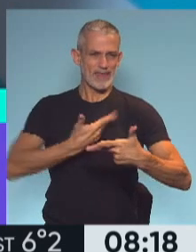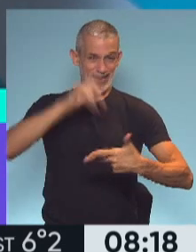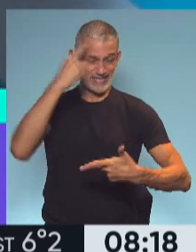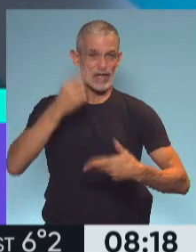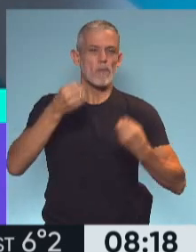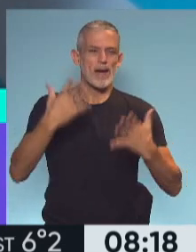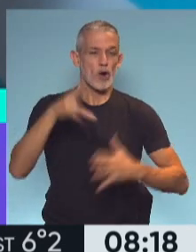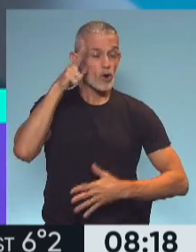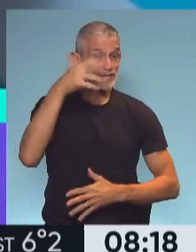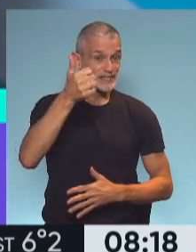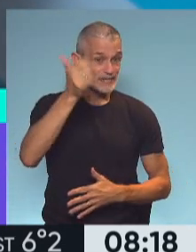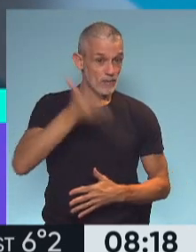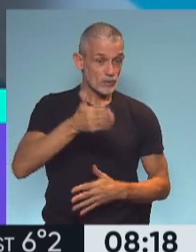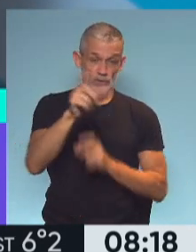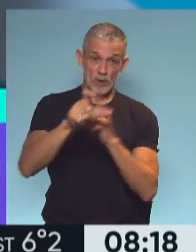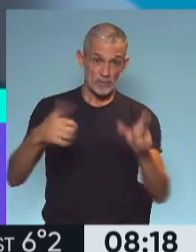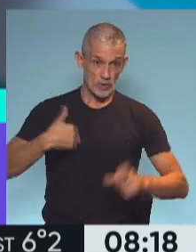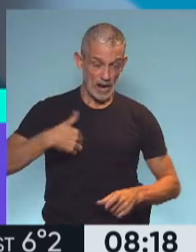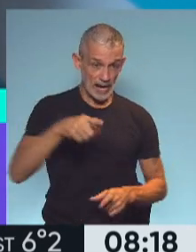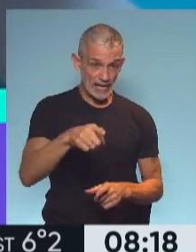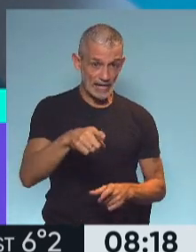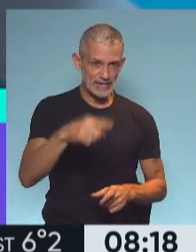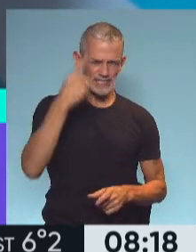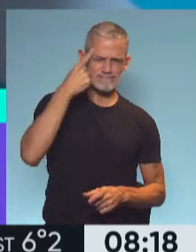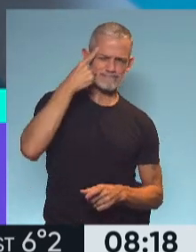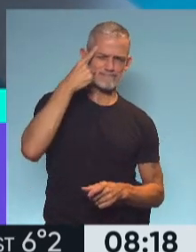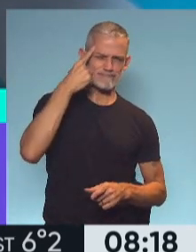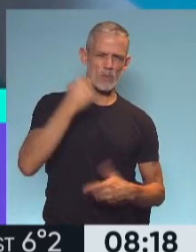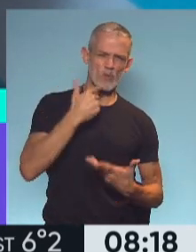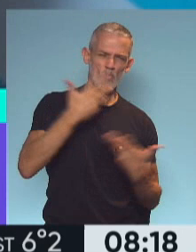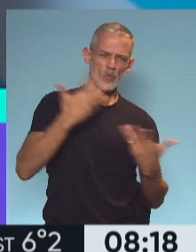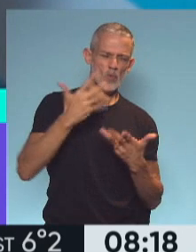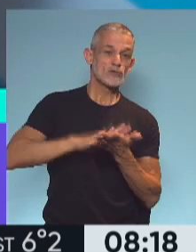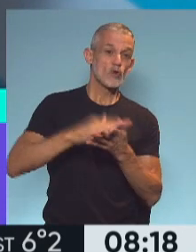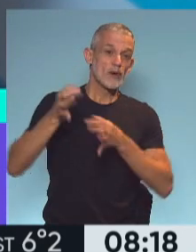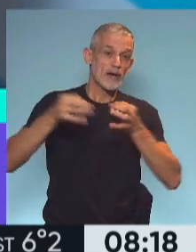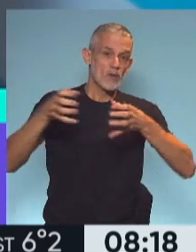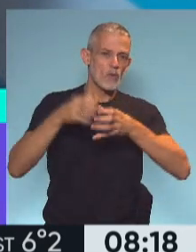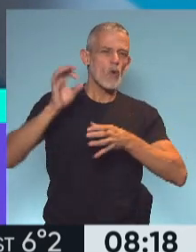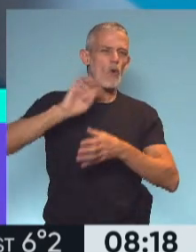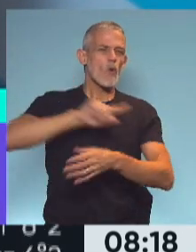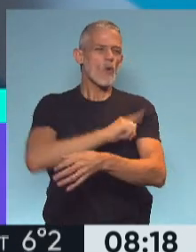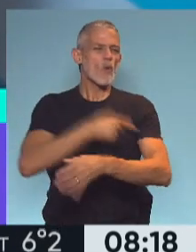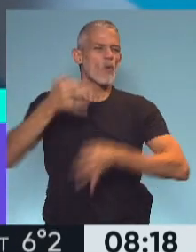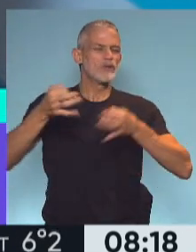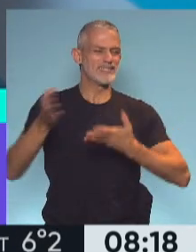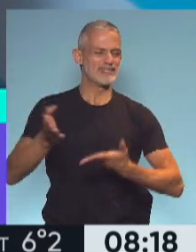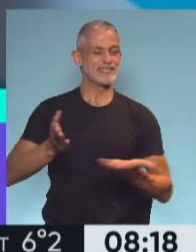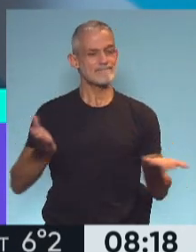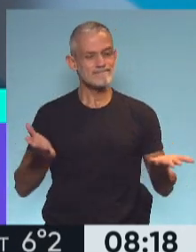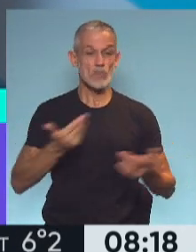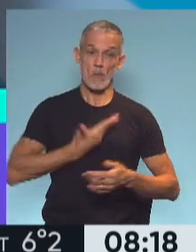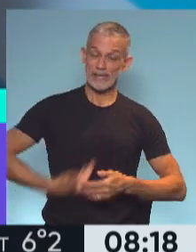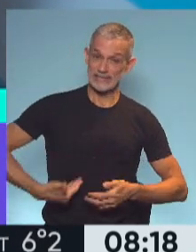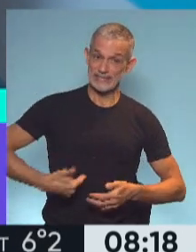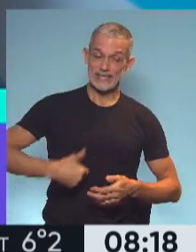El 86% de los ciudadanos argentinos descree del buen funcionamiento del Poder Judicial. Y cuando tenemos un gobierno y un